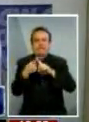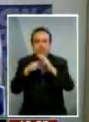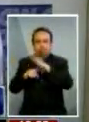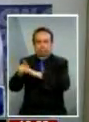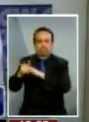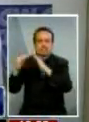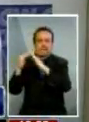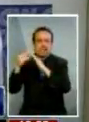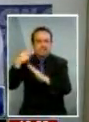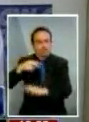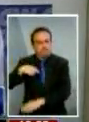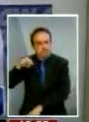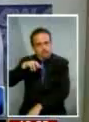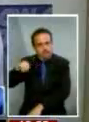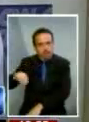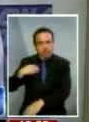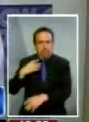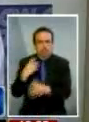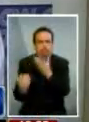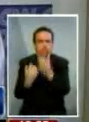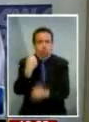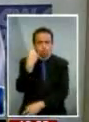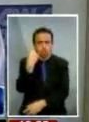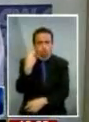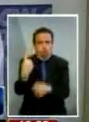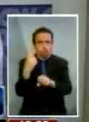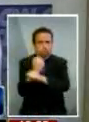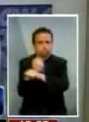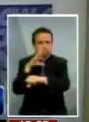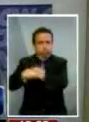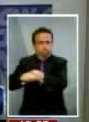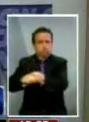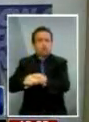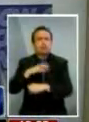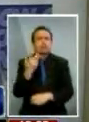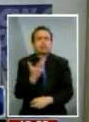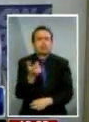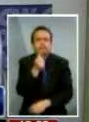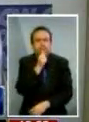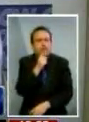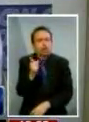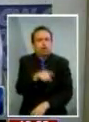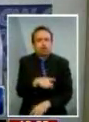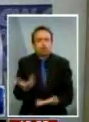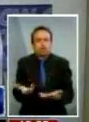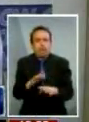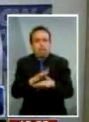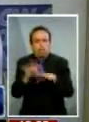obviamente que no puedo estar conforme con que haya uno solo de esos detenidos.